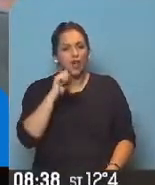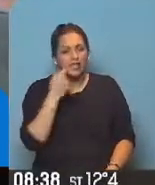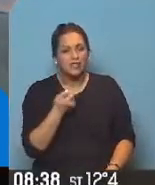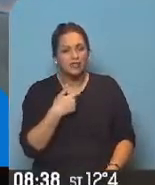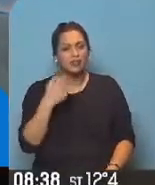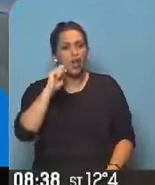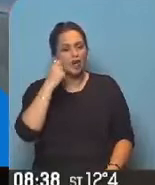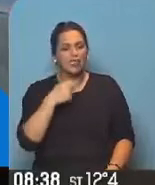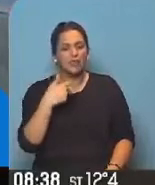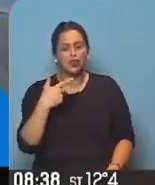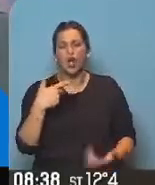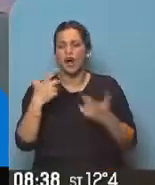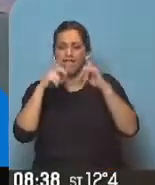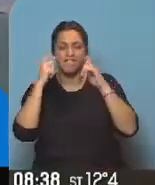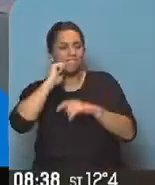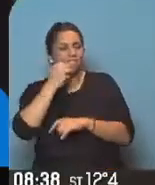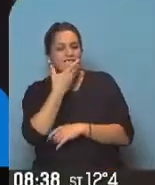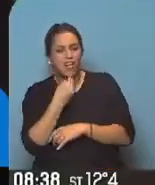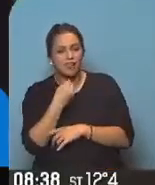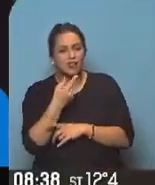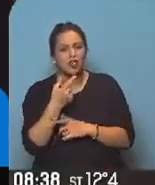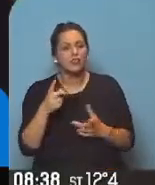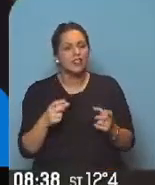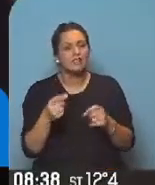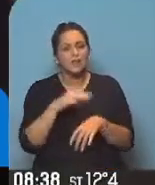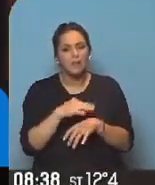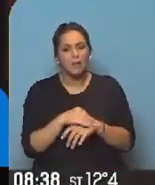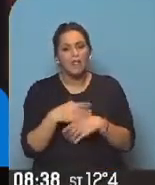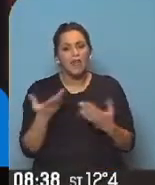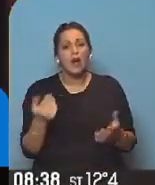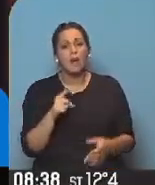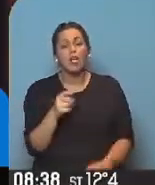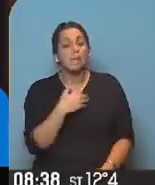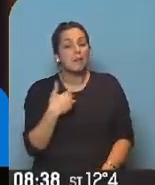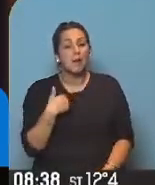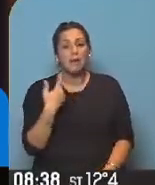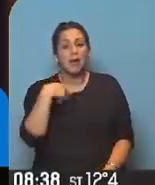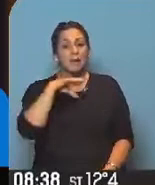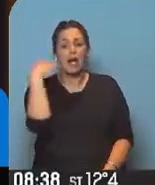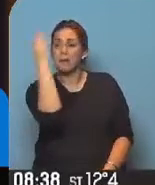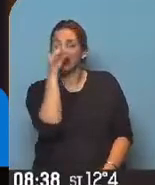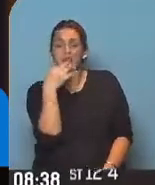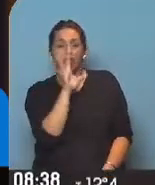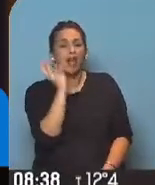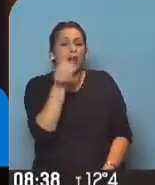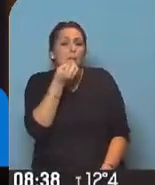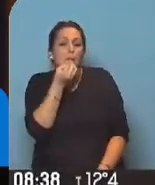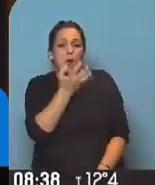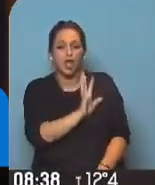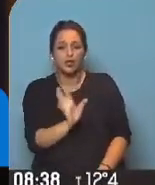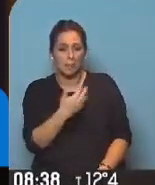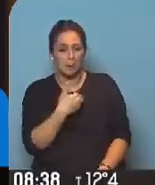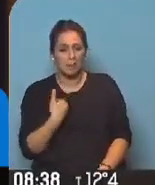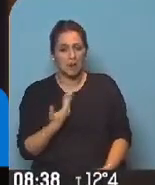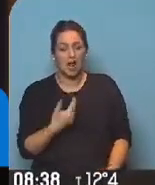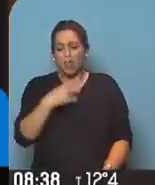también otros de sí también tiene otro otro mote es otro motivo porque mi mamá cuando me lo mostró estaba absolutamente maquillada hermosa es vino